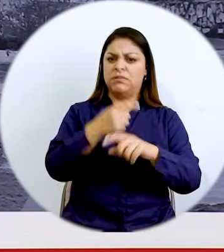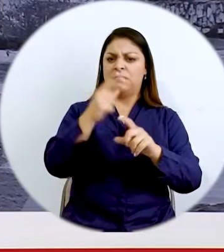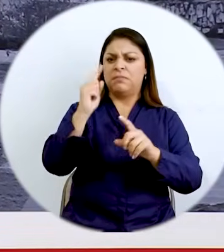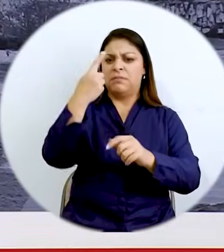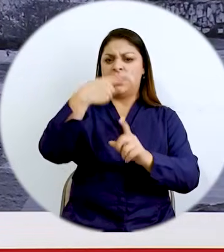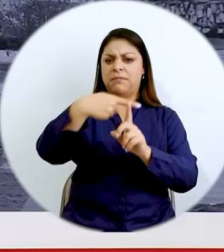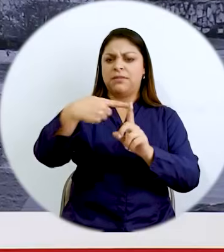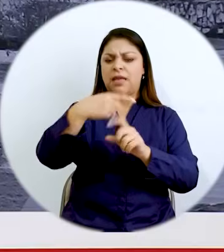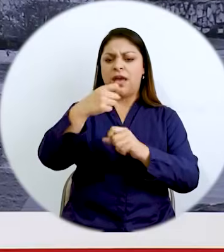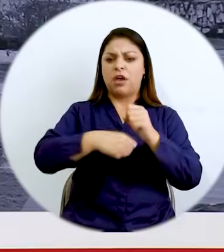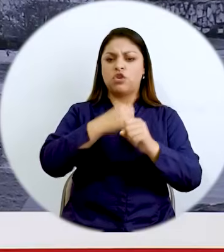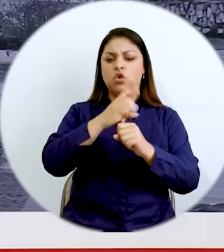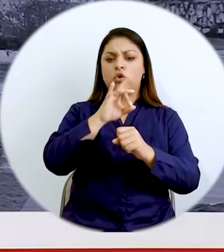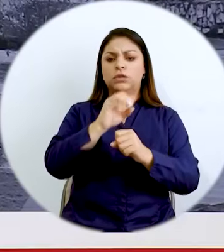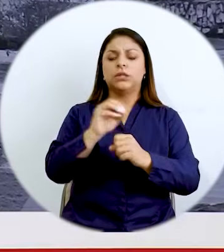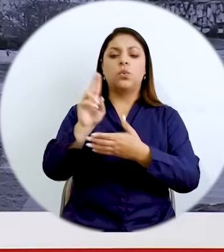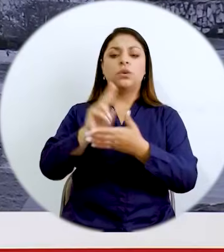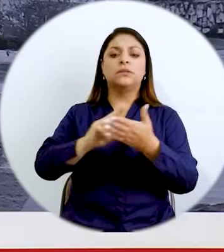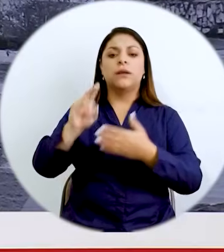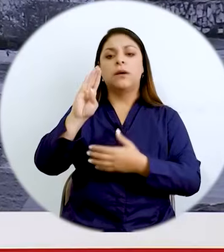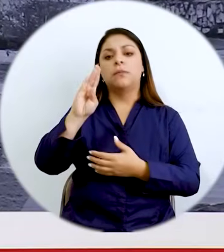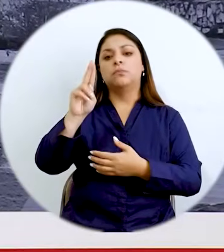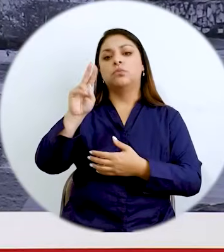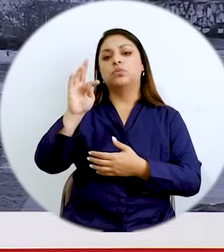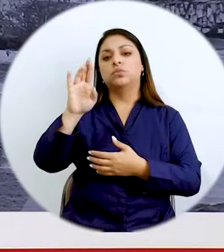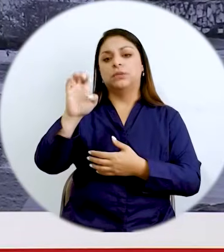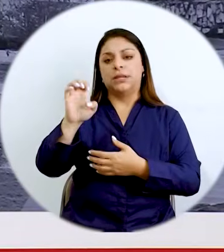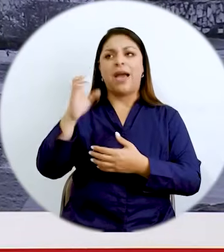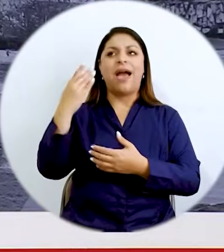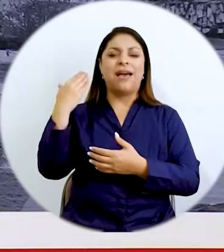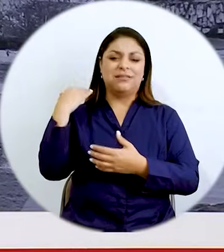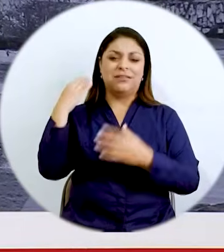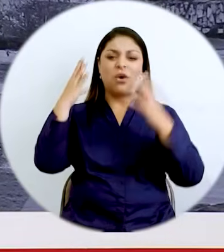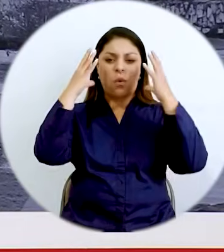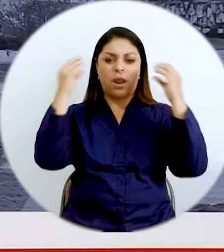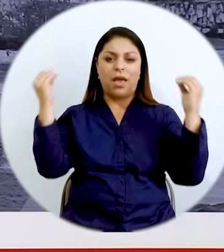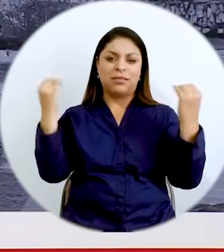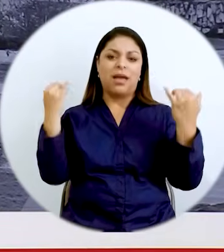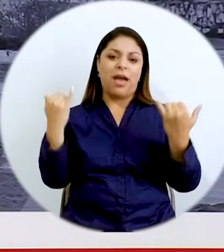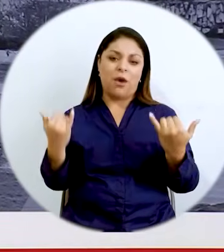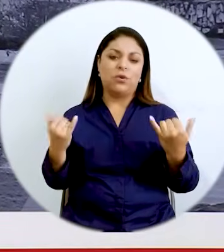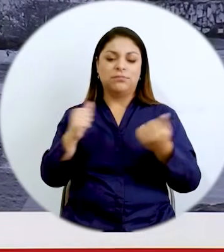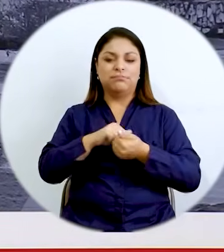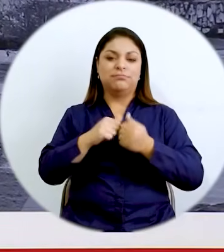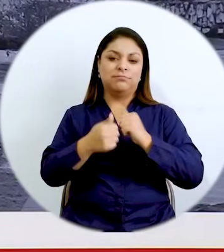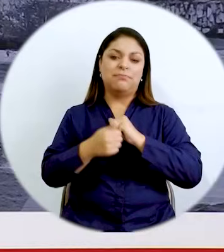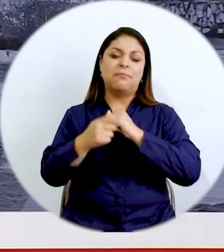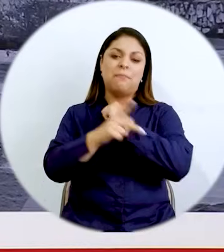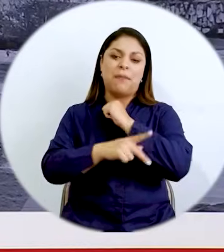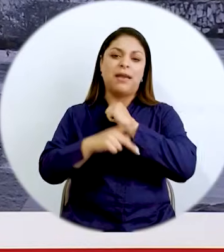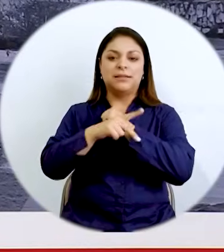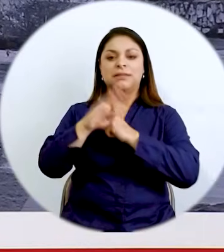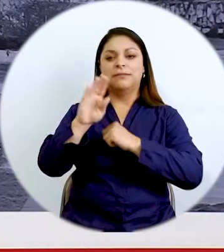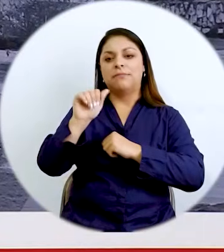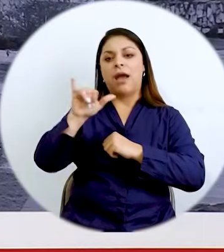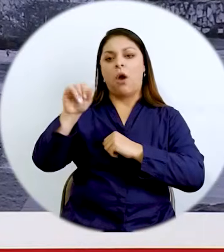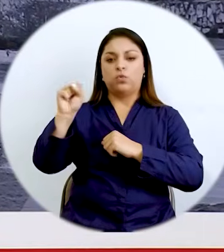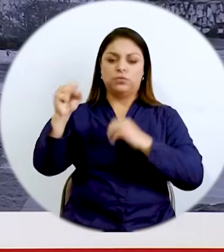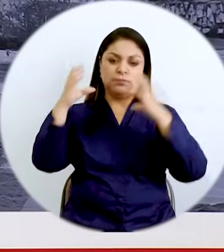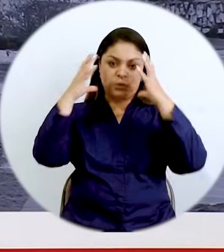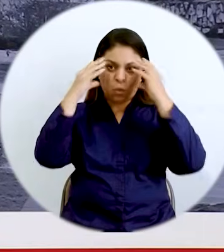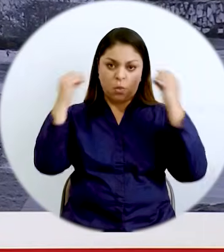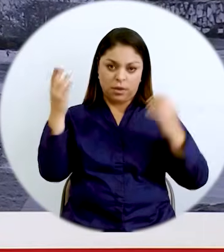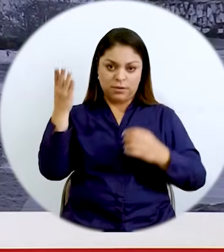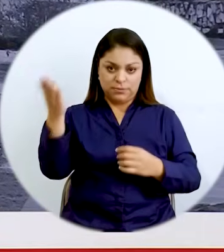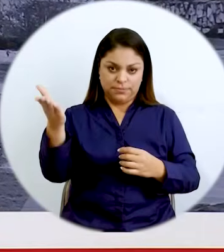años 80 en la Universidad de Utrecht, antes se llamaba Holanda, ahora son los Países Bajos, ¿verdad? En